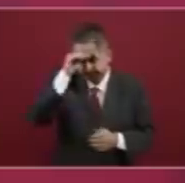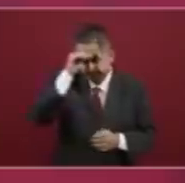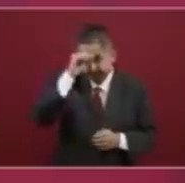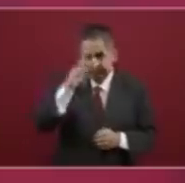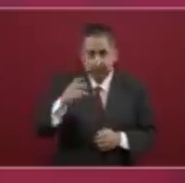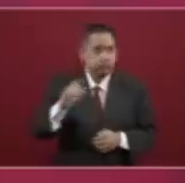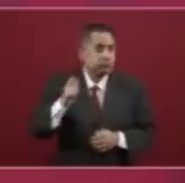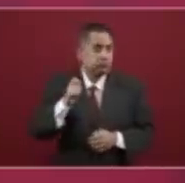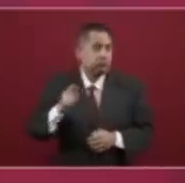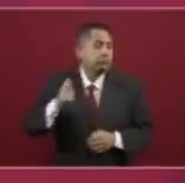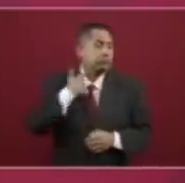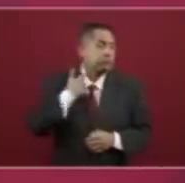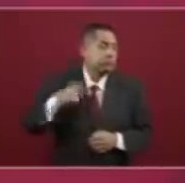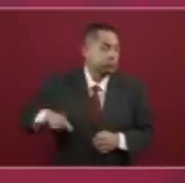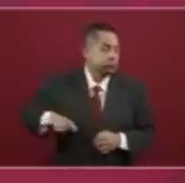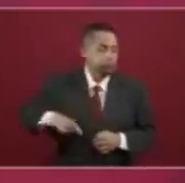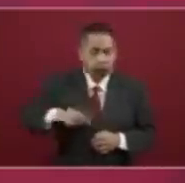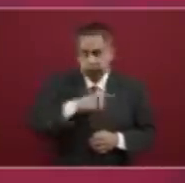gobiernos anteriores,